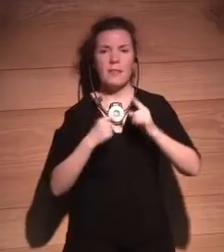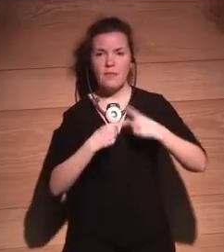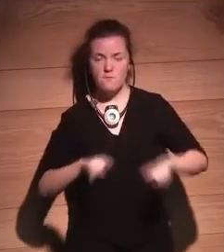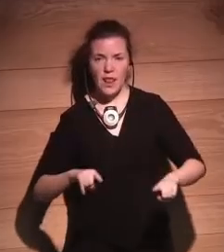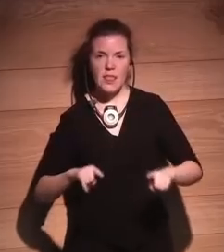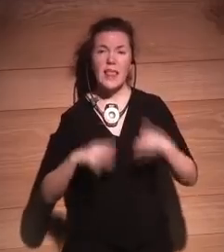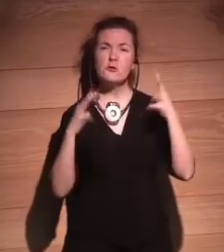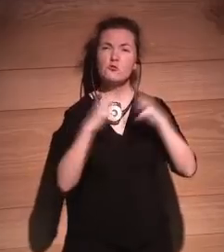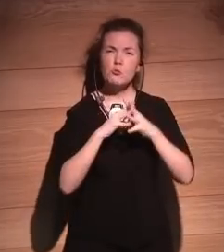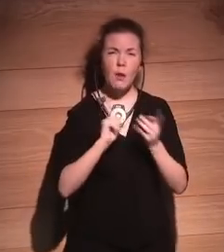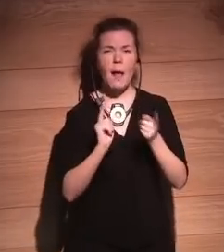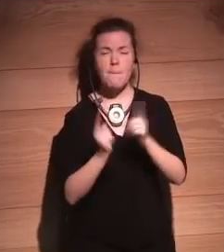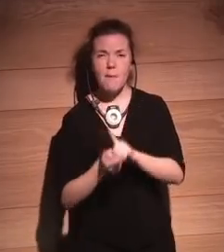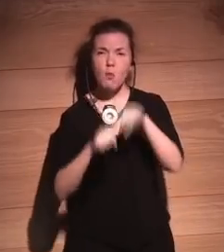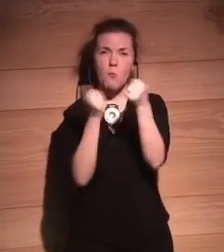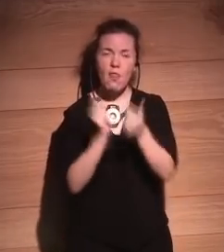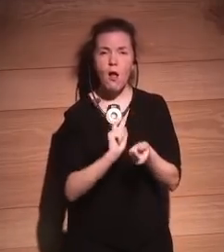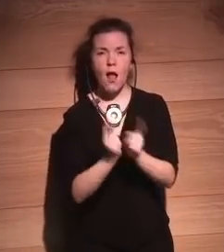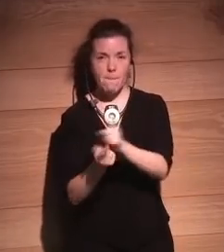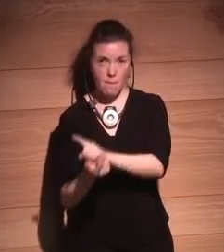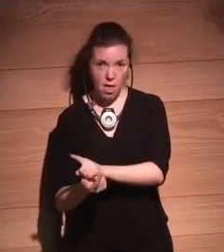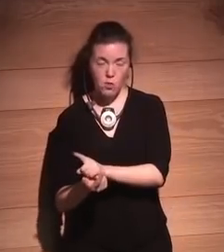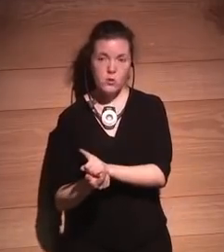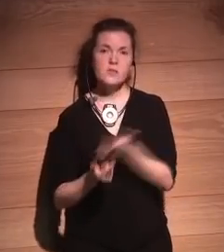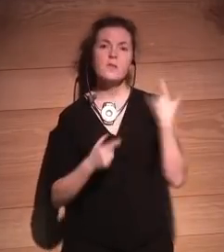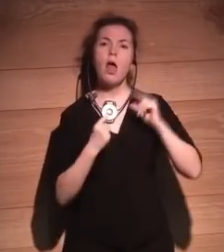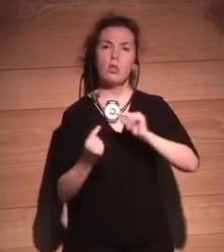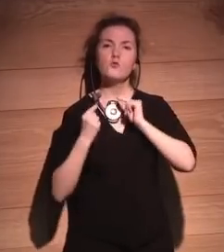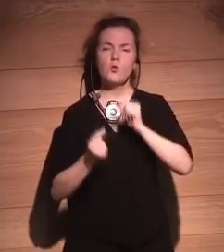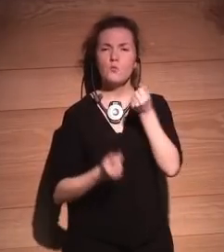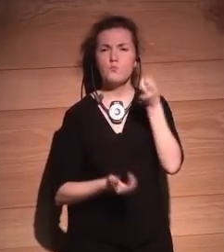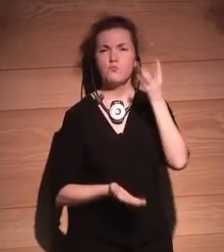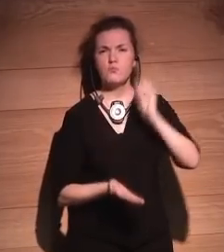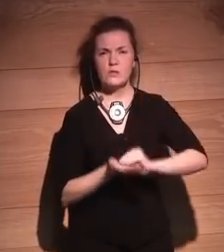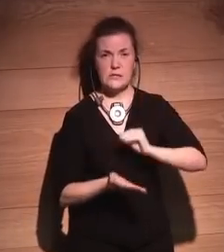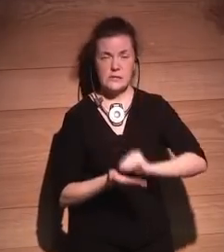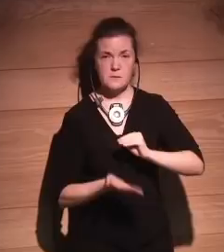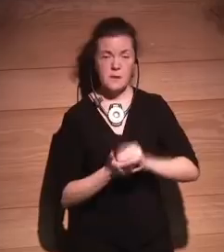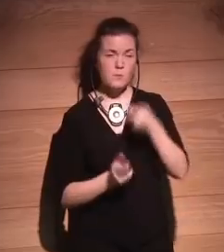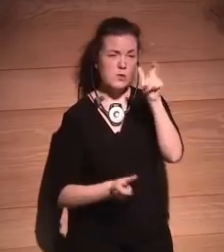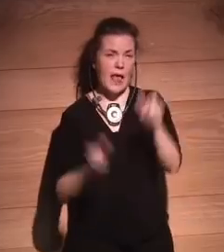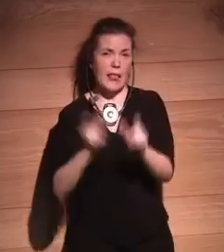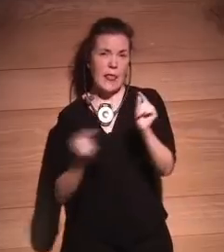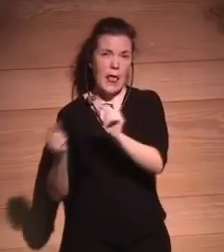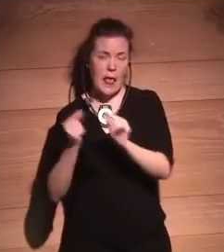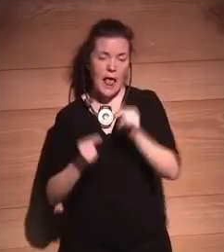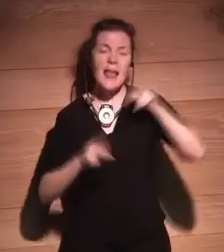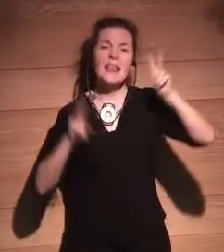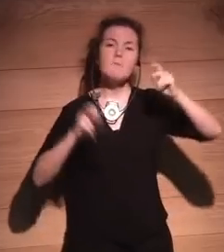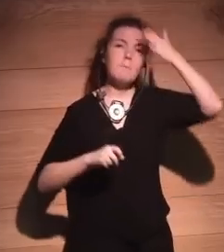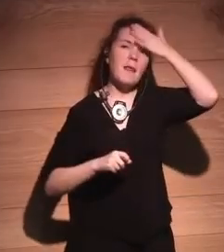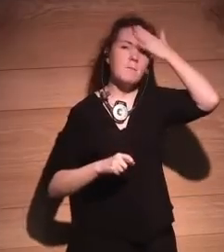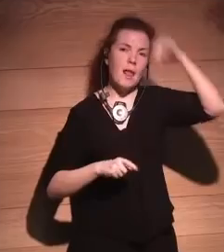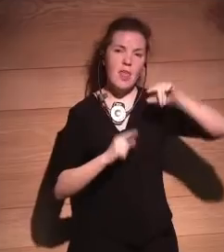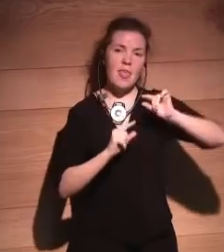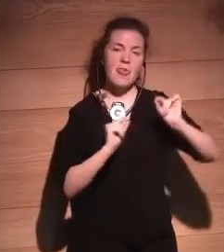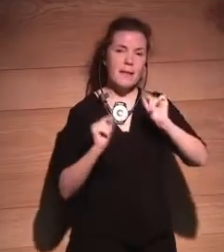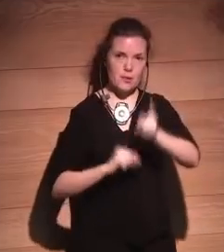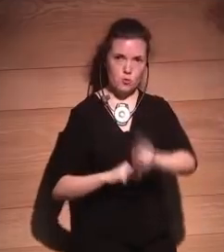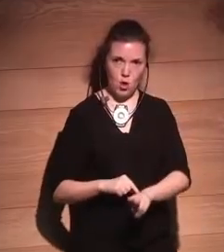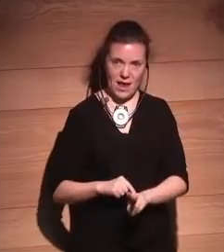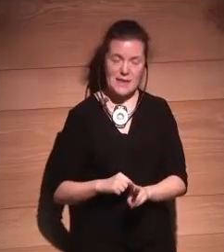la infraestructura y los modelos. Eso ha sido discutido en muchos paneles y por mucha gente. No es el tema principal de este debate,